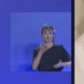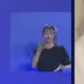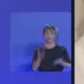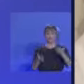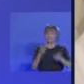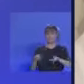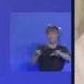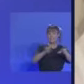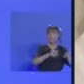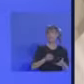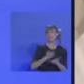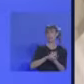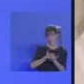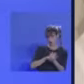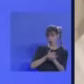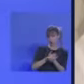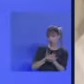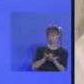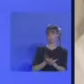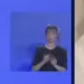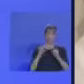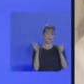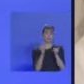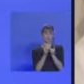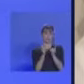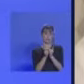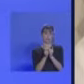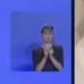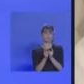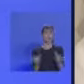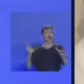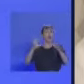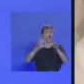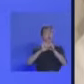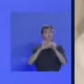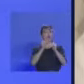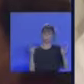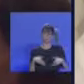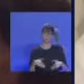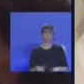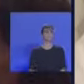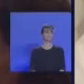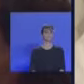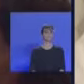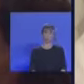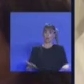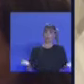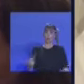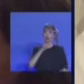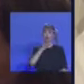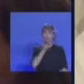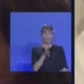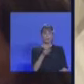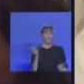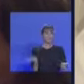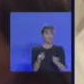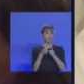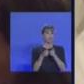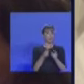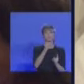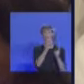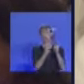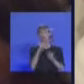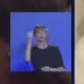clases medias, porque la base tributaria donde la gente realmente se puede subir los impuestos, no nos engañemos, es en la gente que gana entre